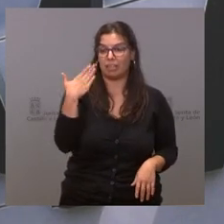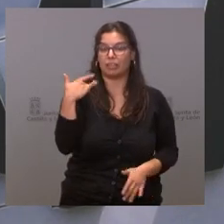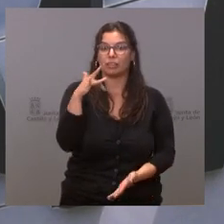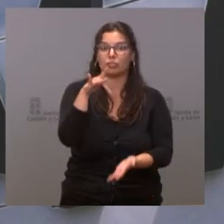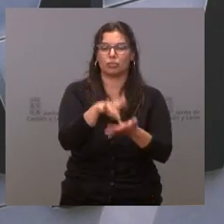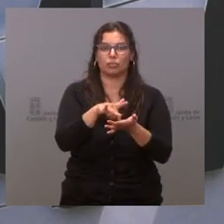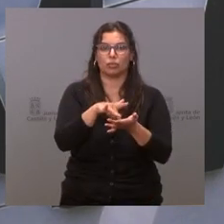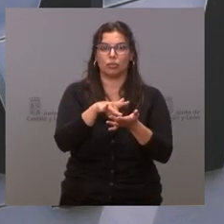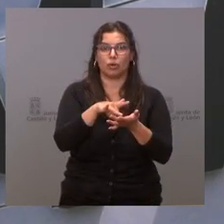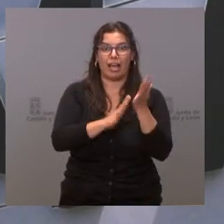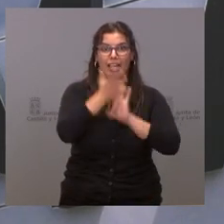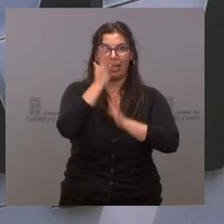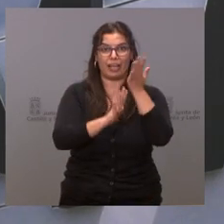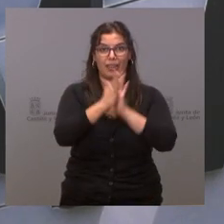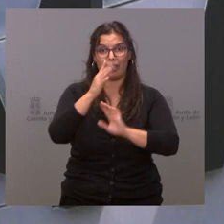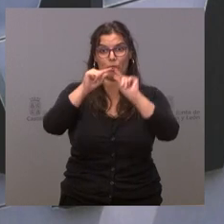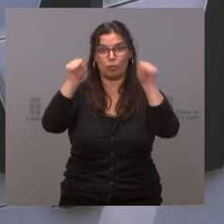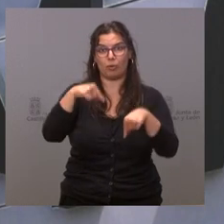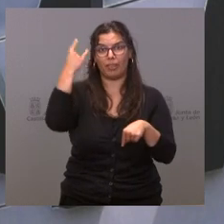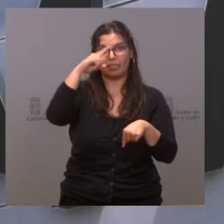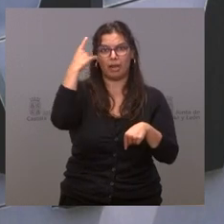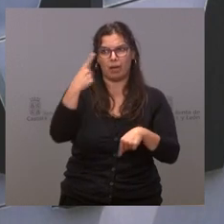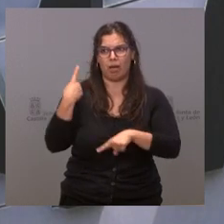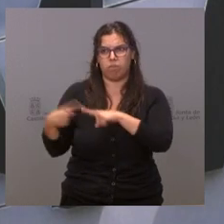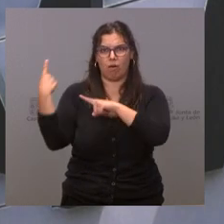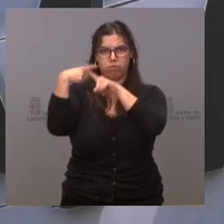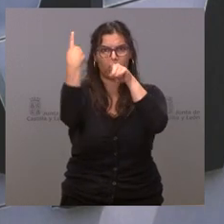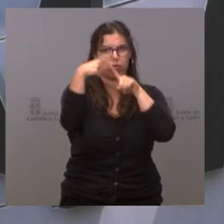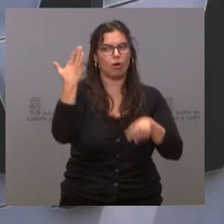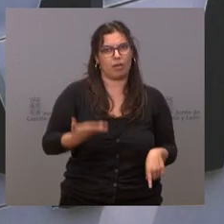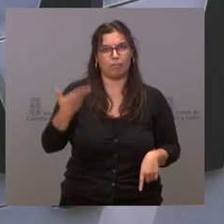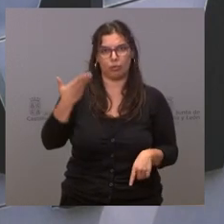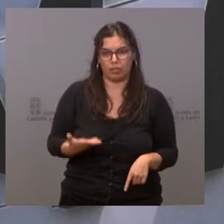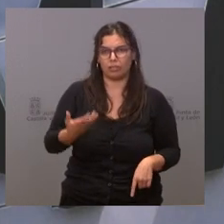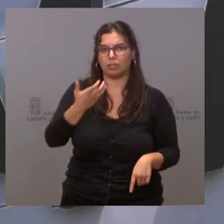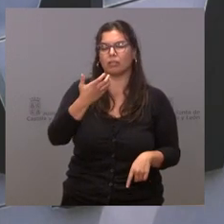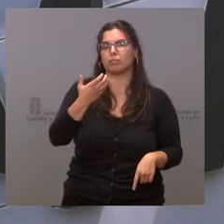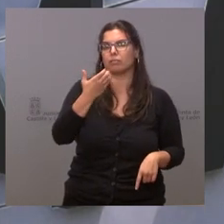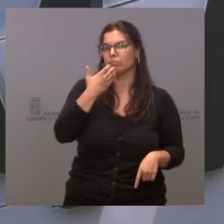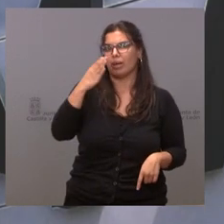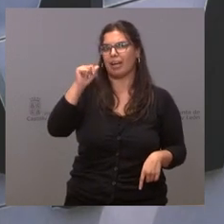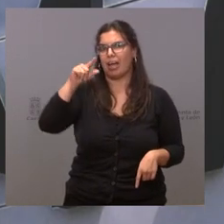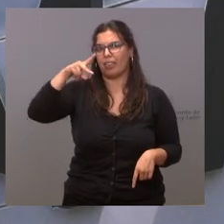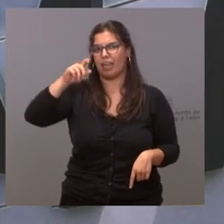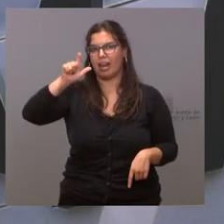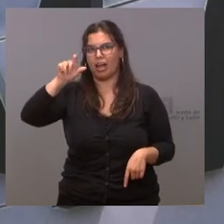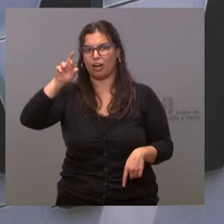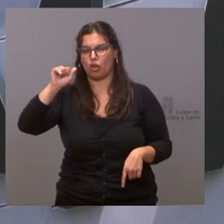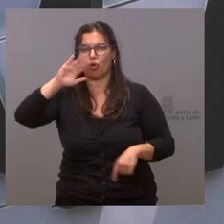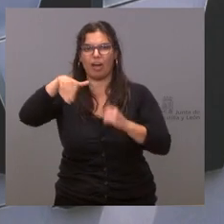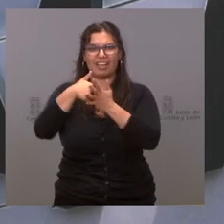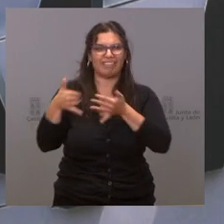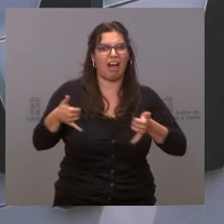acumulación de incendios en la provincia de salamanca importante fin desde candelario hasta los arribes del duero